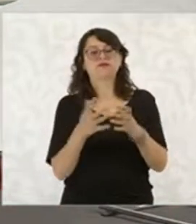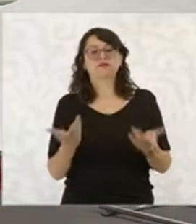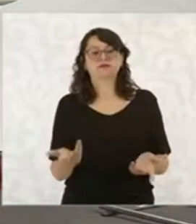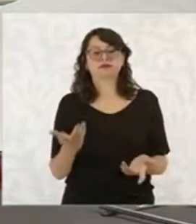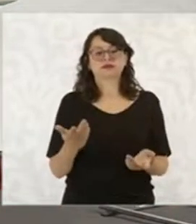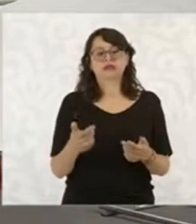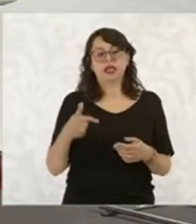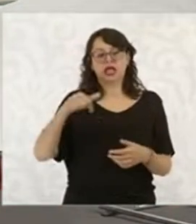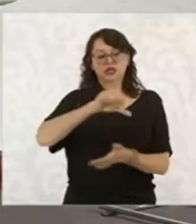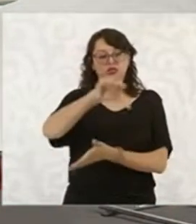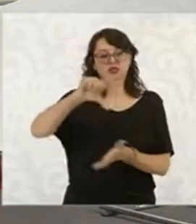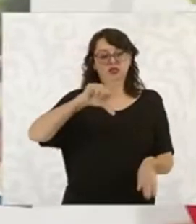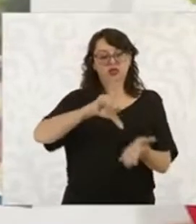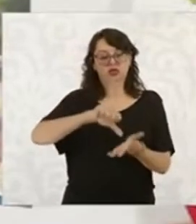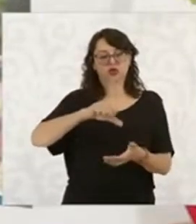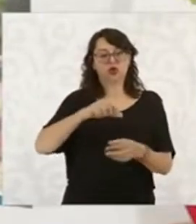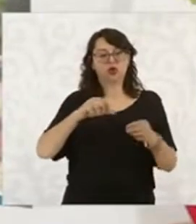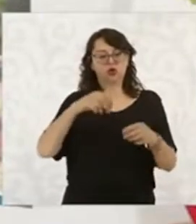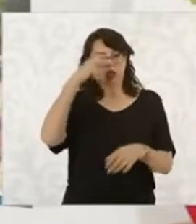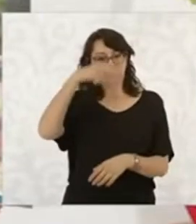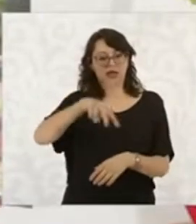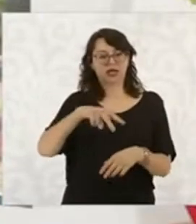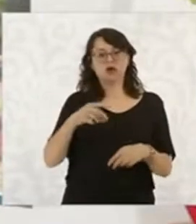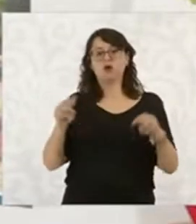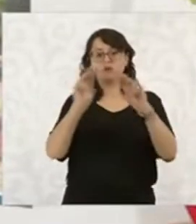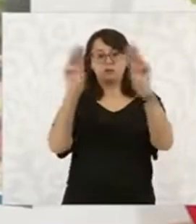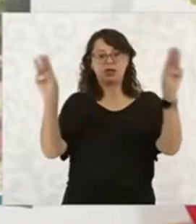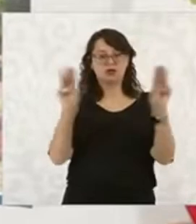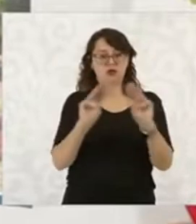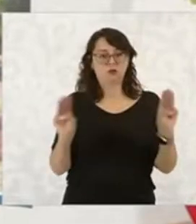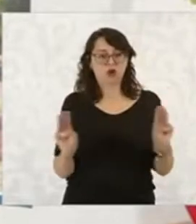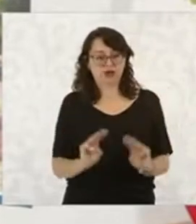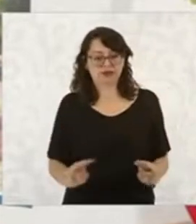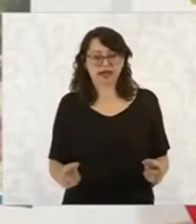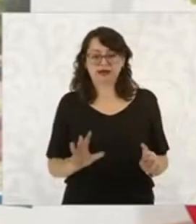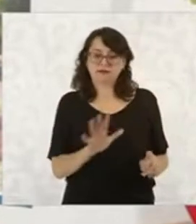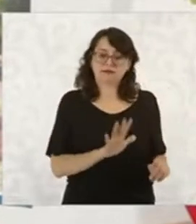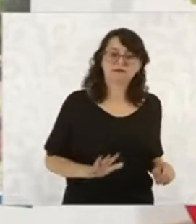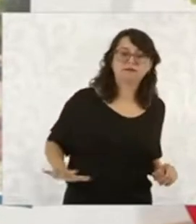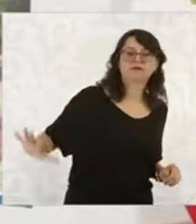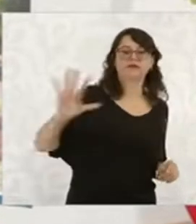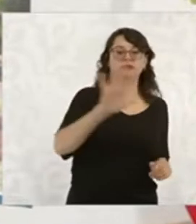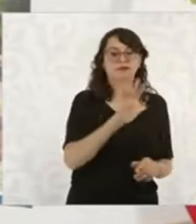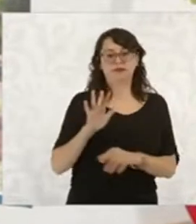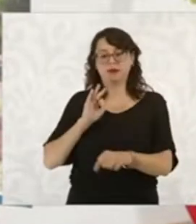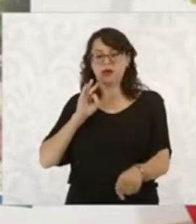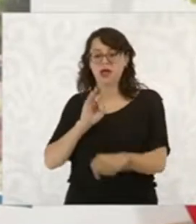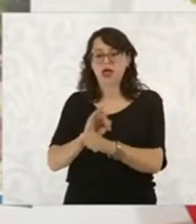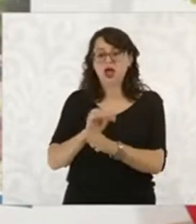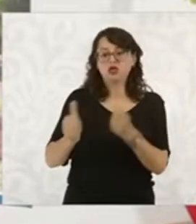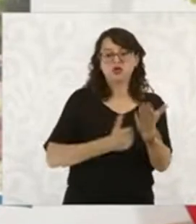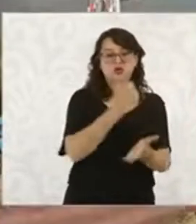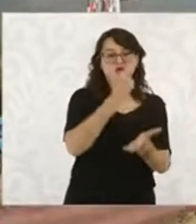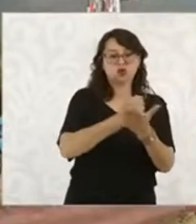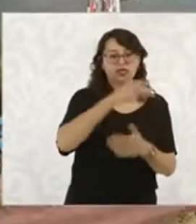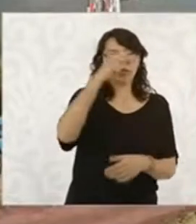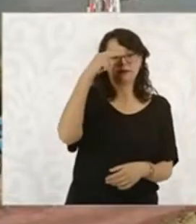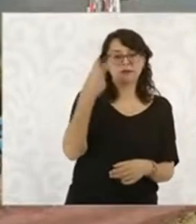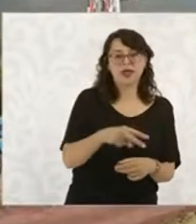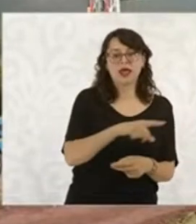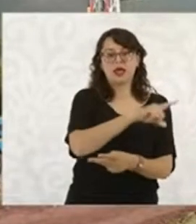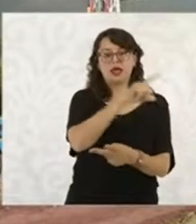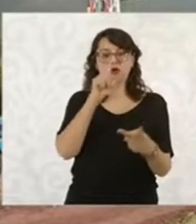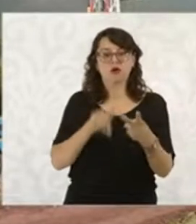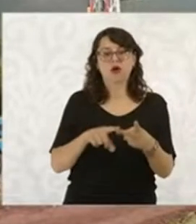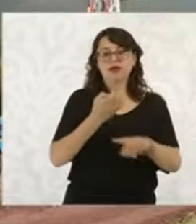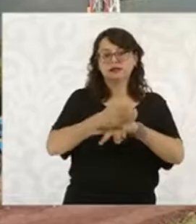zona metropolitana del Valle de México. Este proyecto beneficia a la Ciudad de México y a los estados, al Estado de